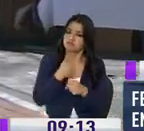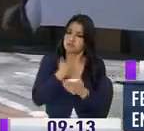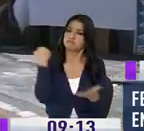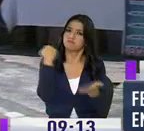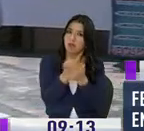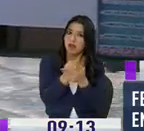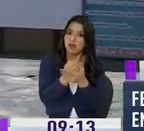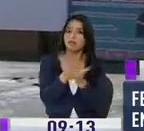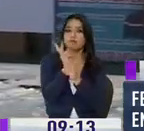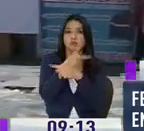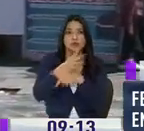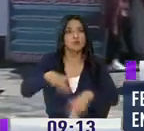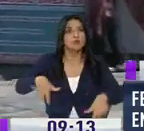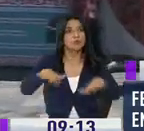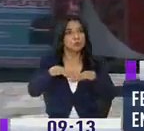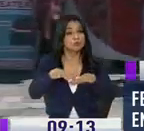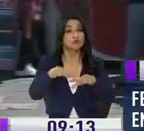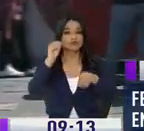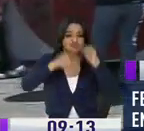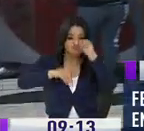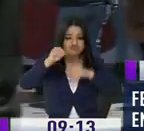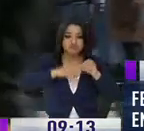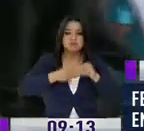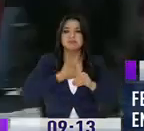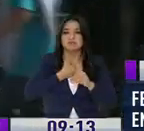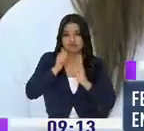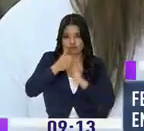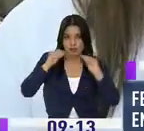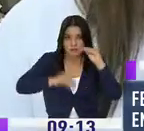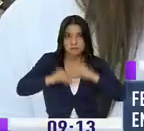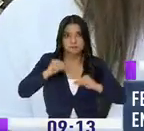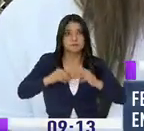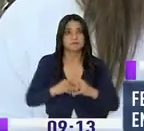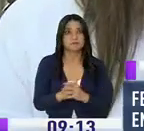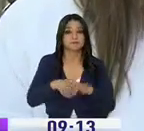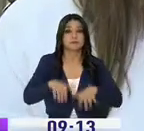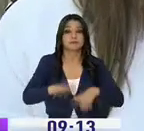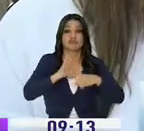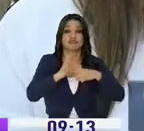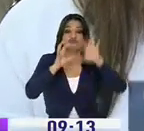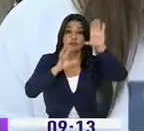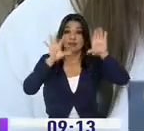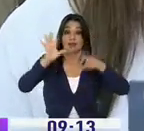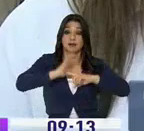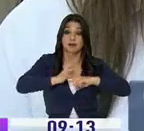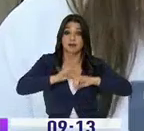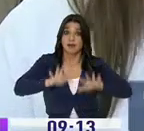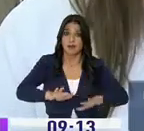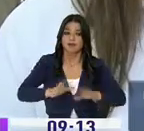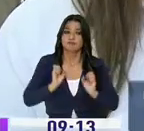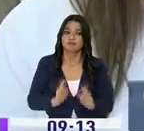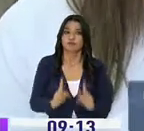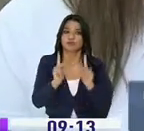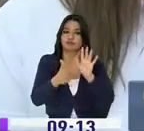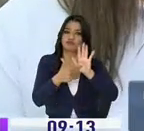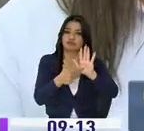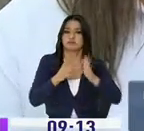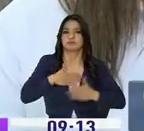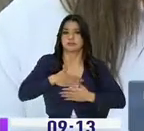y una línea de productos, los cuales son elaborados artesanalmente. En estas ferias tenemos la